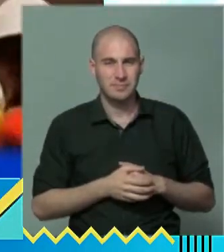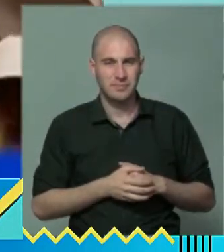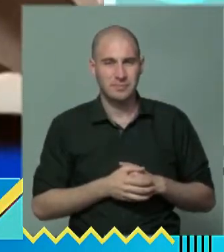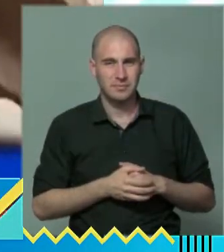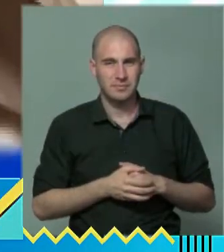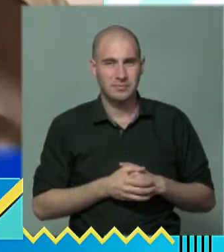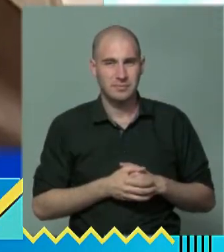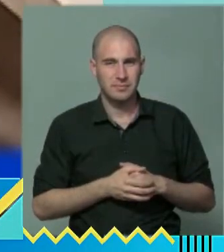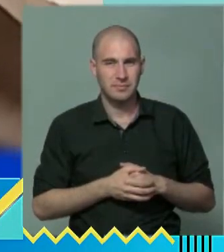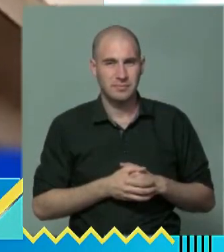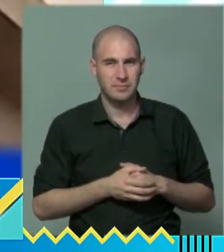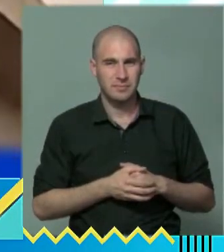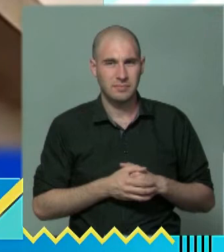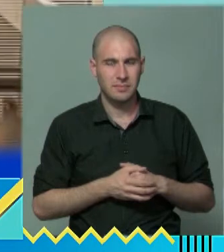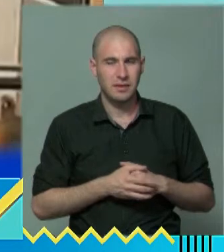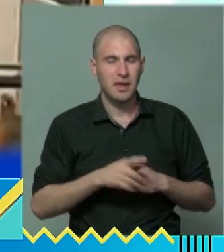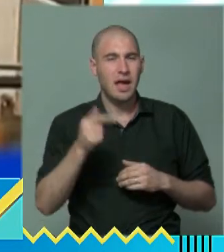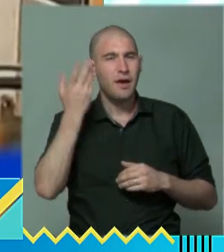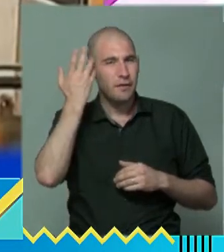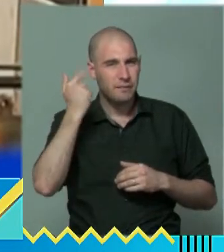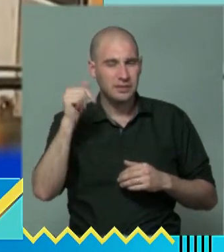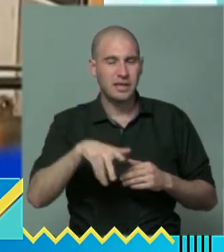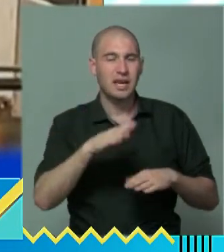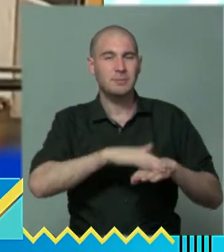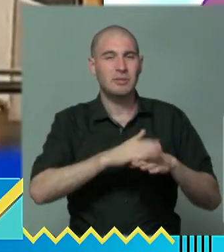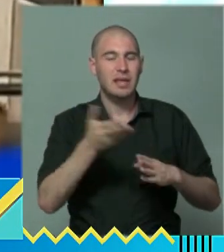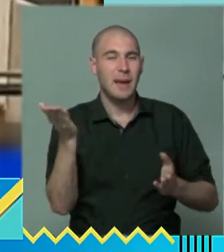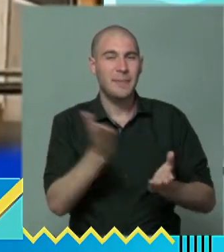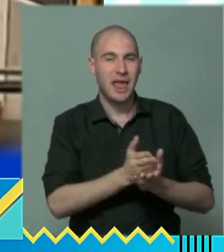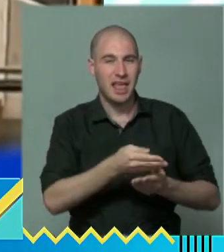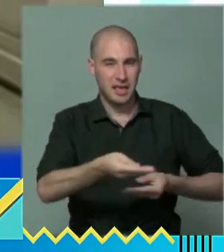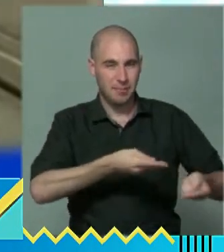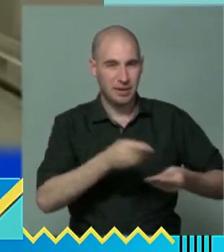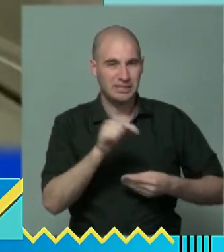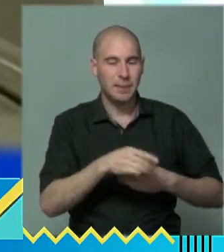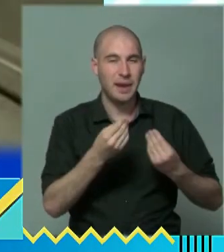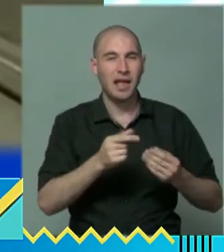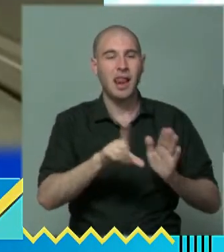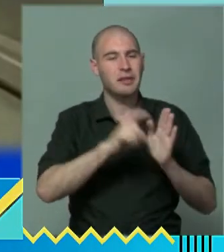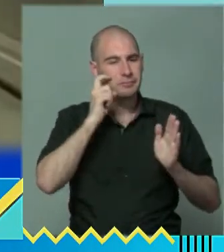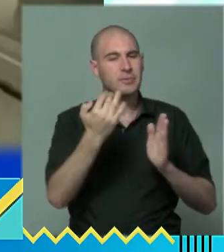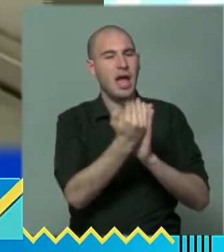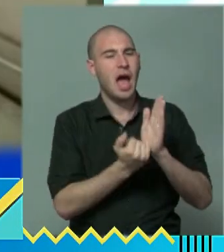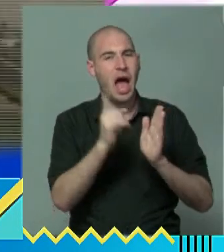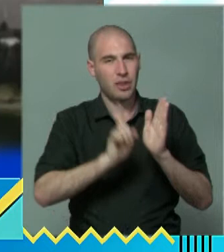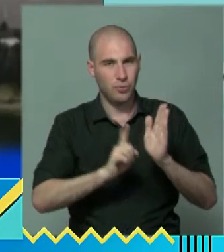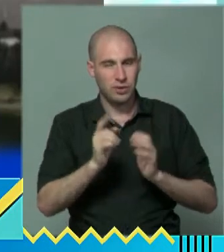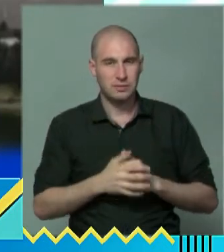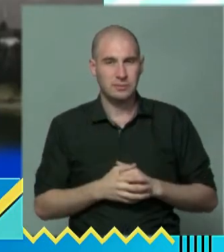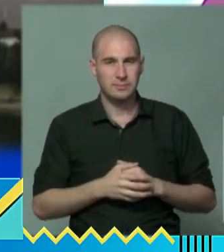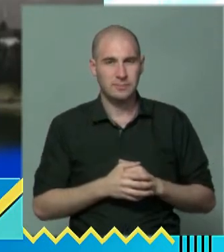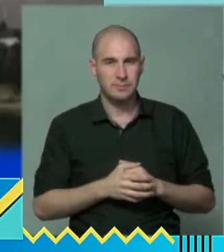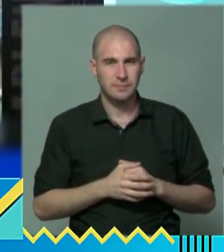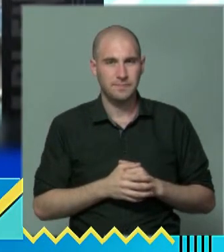curioso, y es que en principio se estableció la responsabilidad penal de las empresas para algunos delitos determinados. Sin embargo,